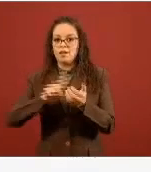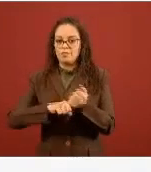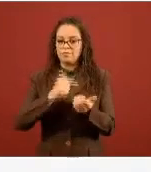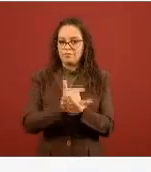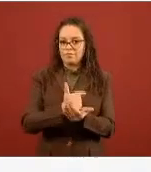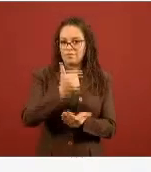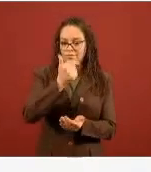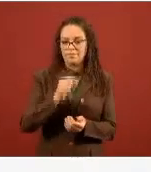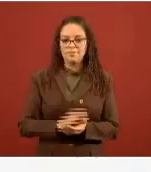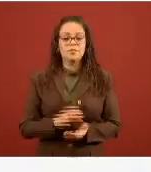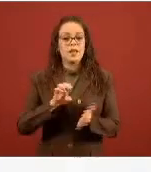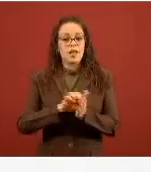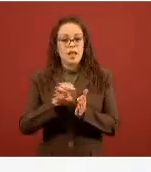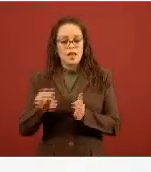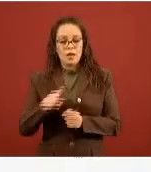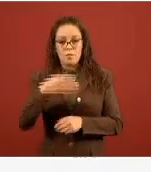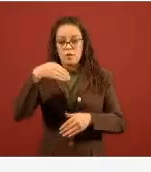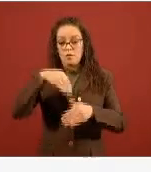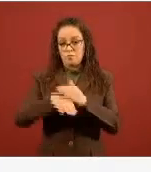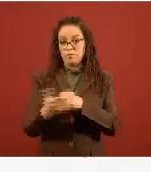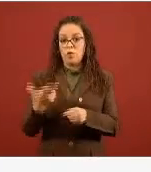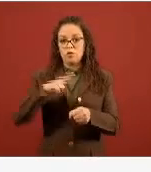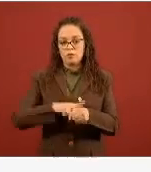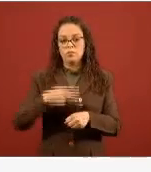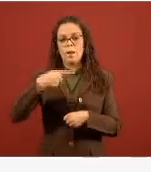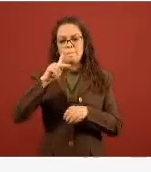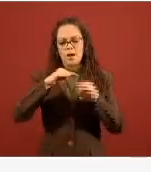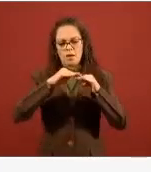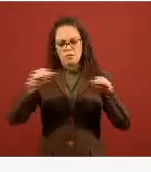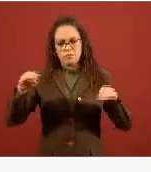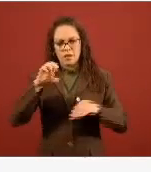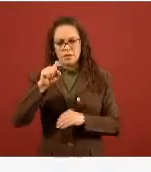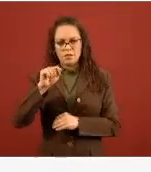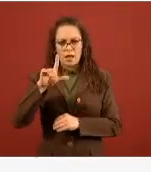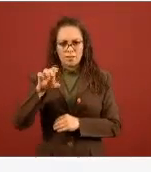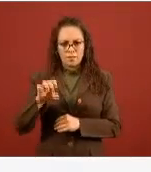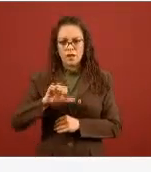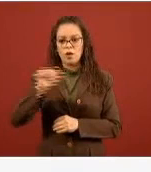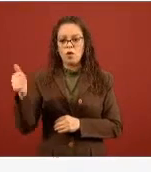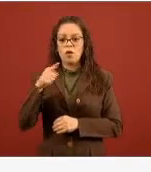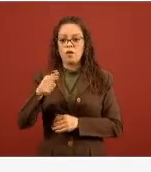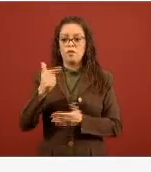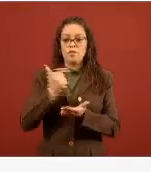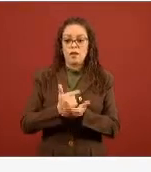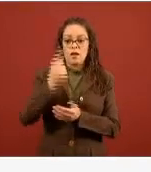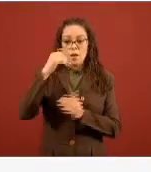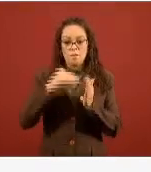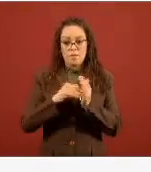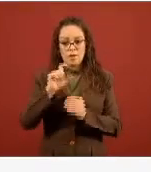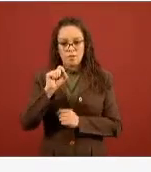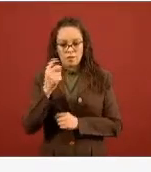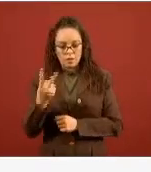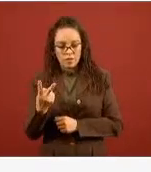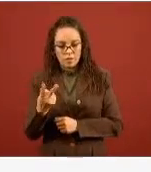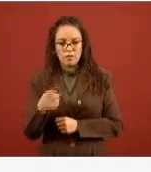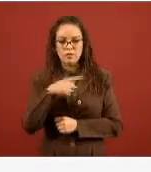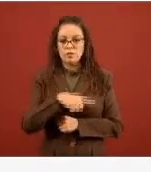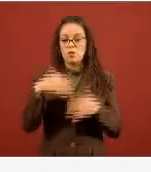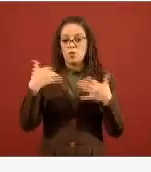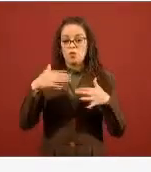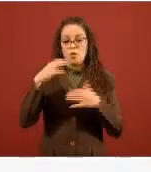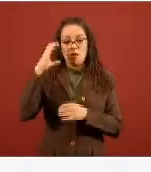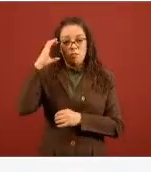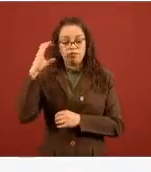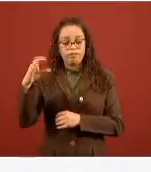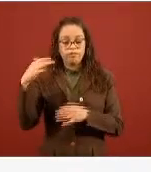ejemplo, hospitalizados estables, 879, hospitalizados graves, 1.022, hospitalizados críticos, es